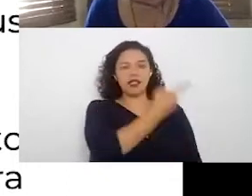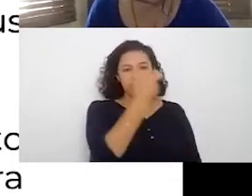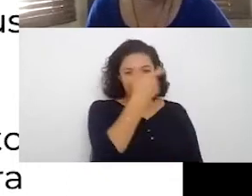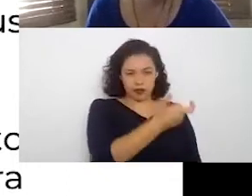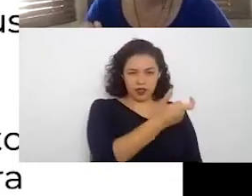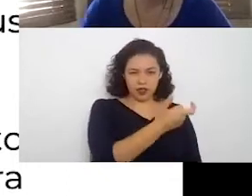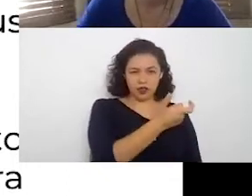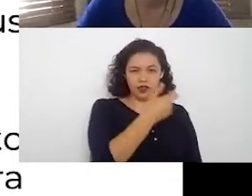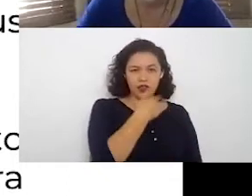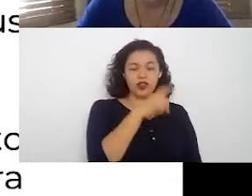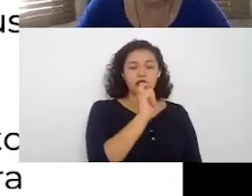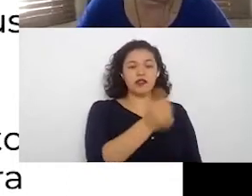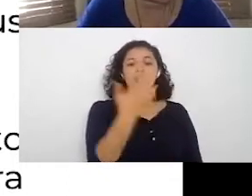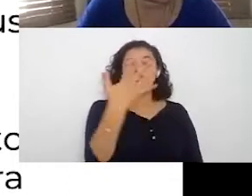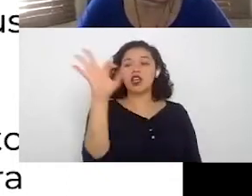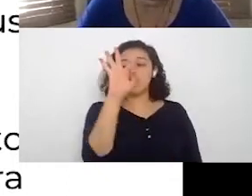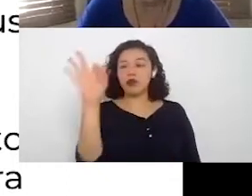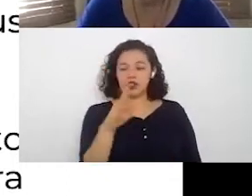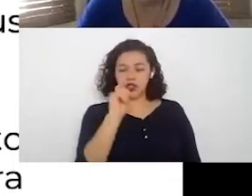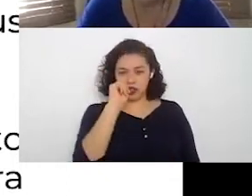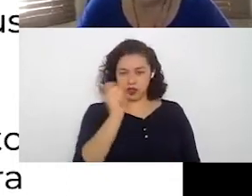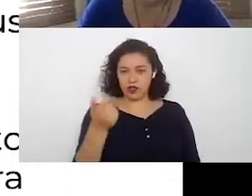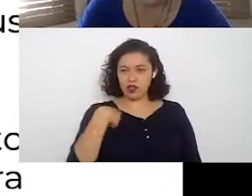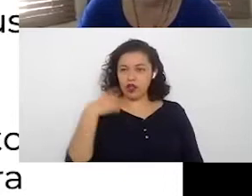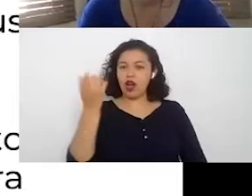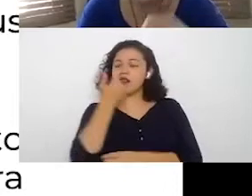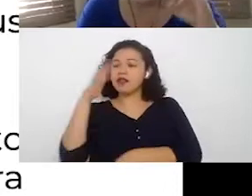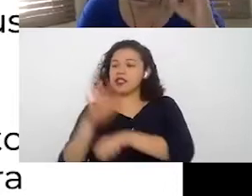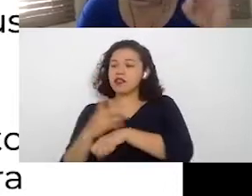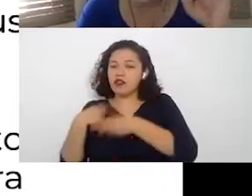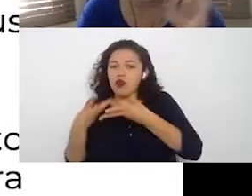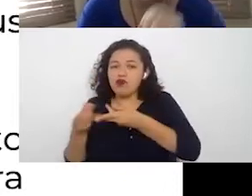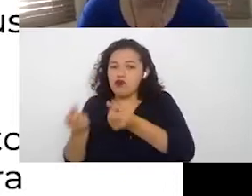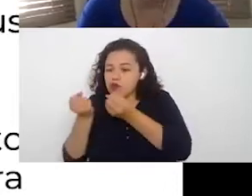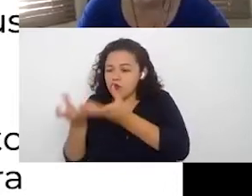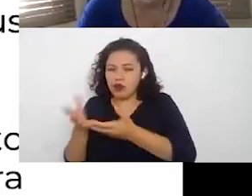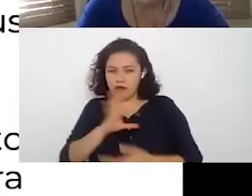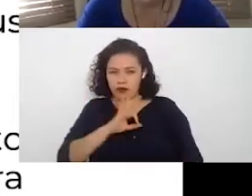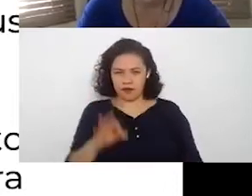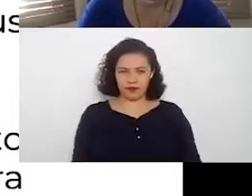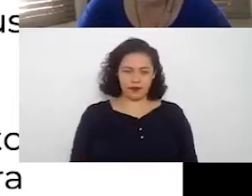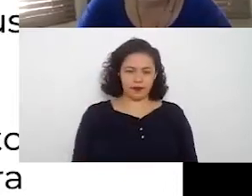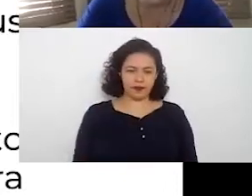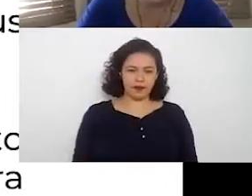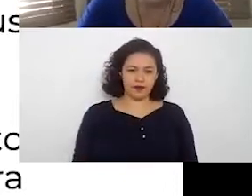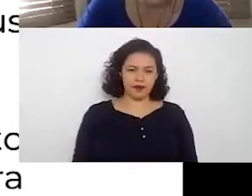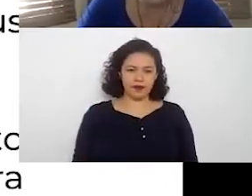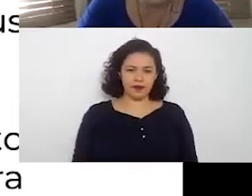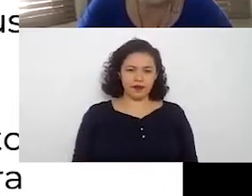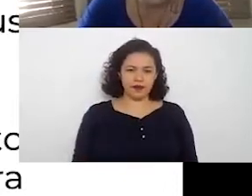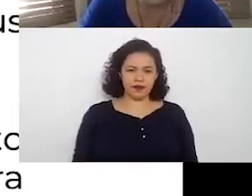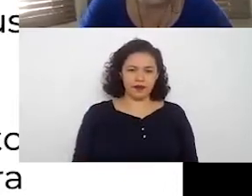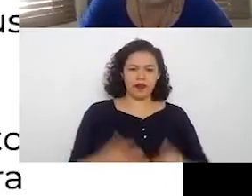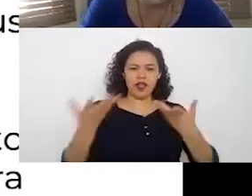administrativo. Aquí viene una gran pregunta, ¿sí?, que siempre salta y siempre identifica. ¿Cuáles son esos